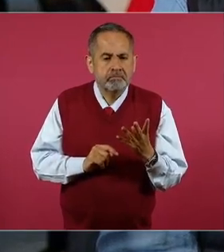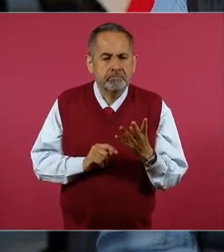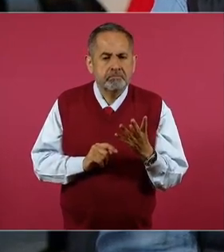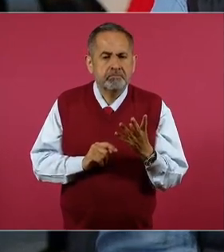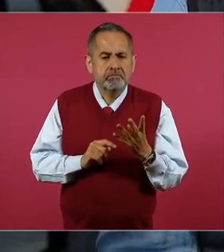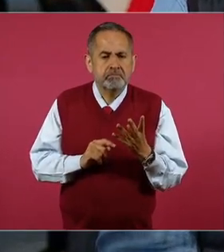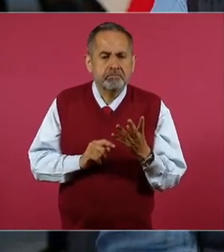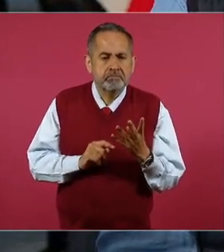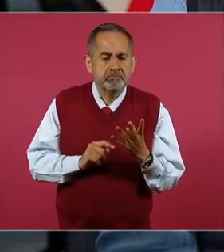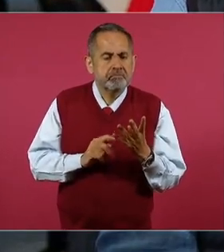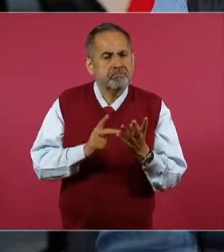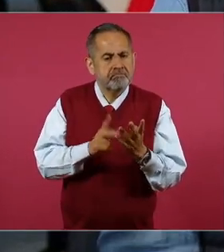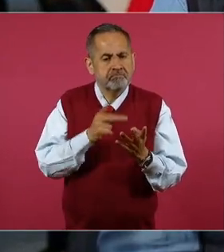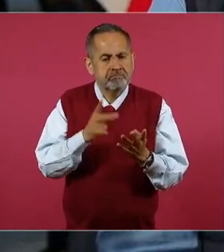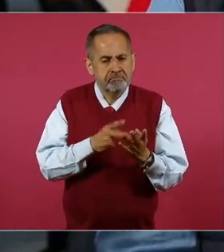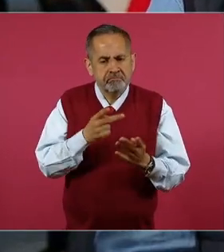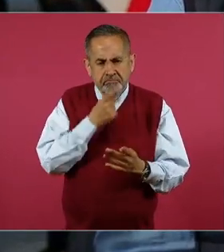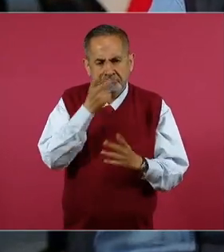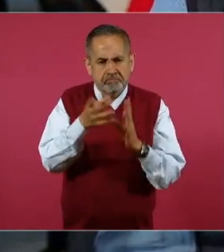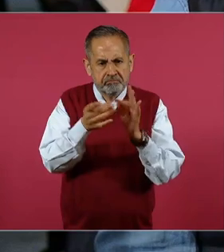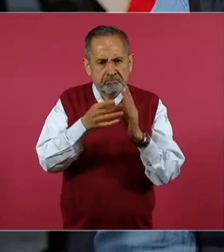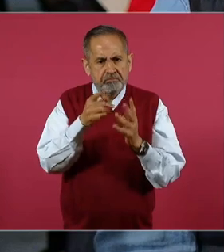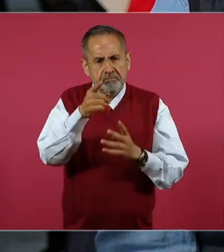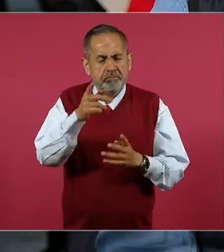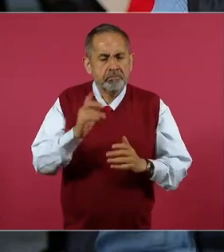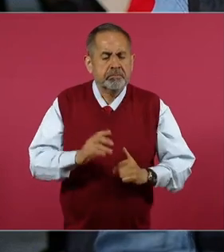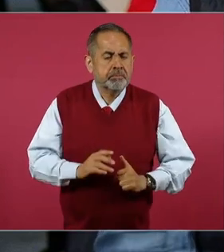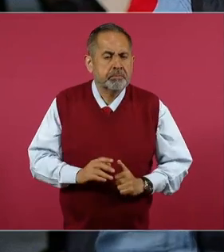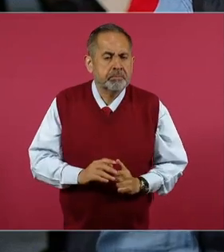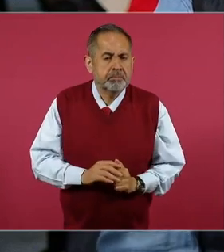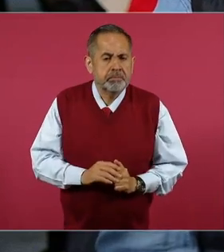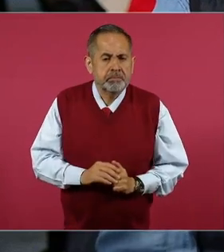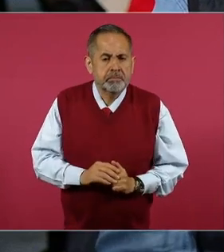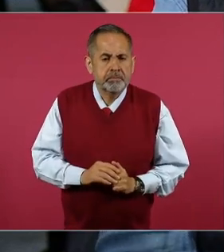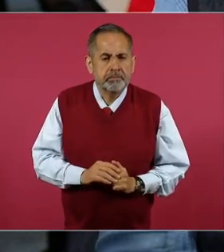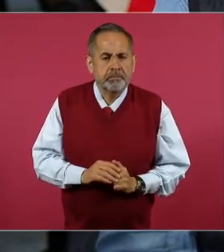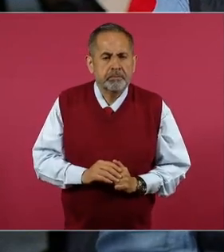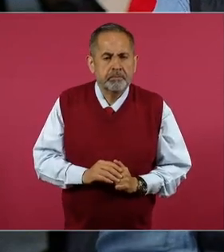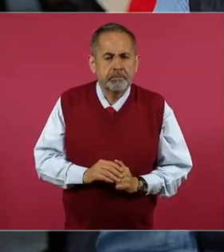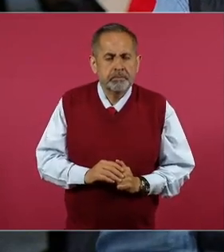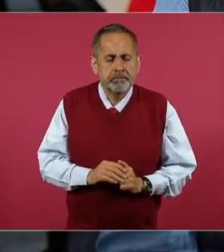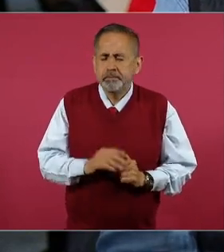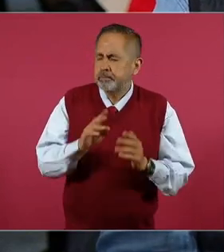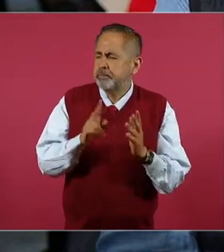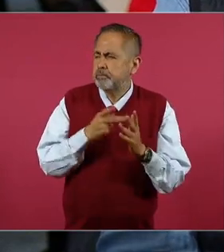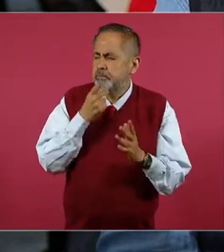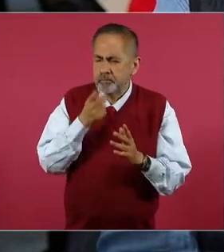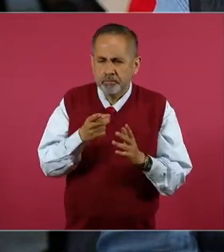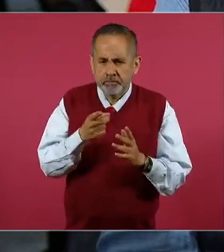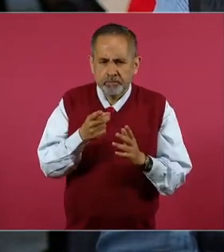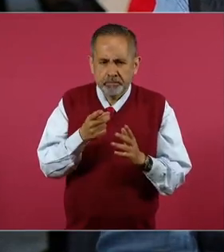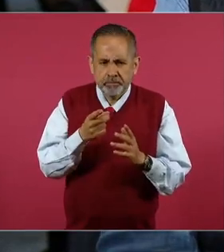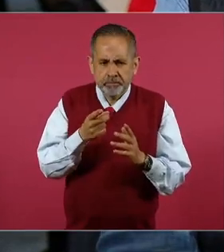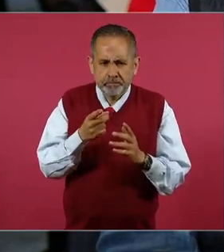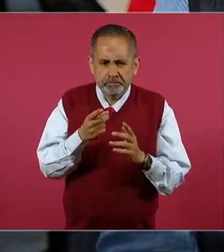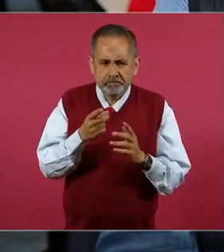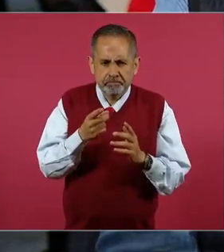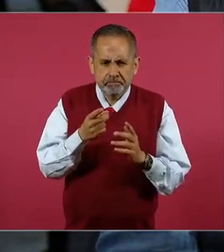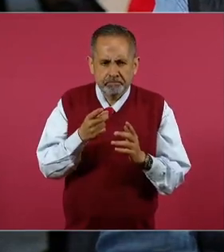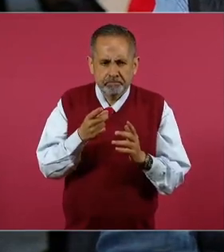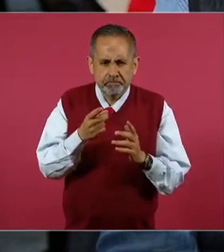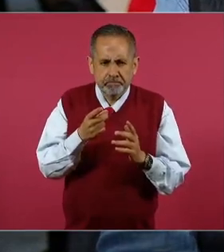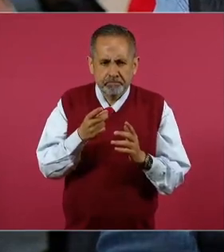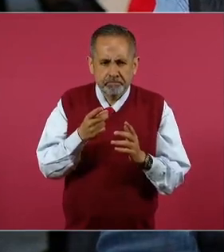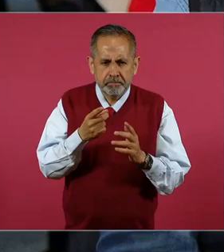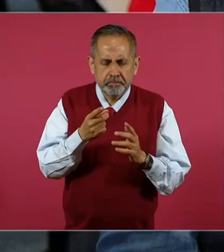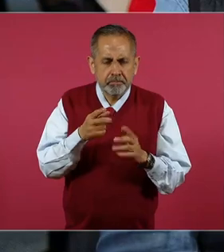dice, uno ve enojo de, bueno, en vecino de la